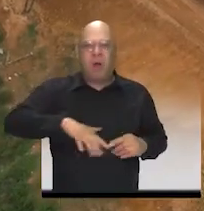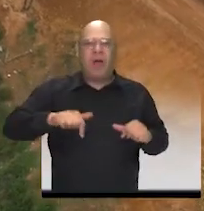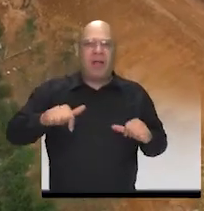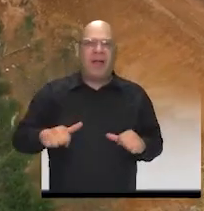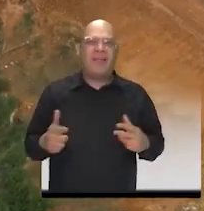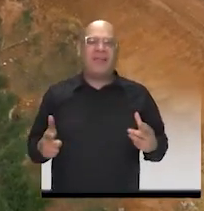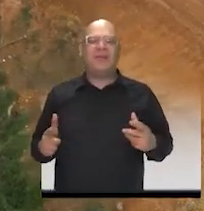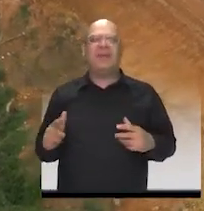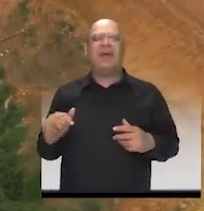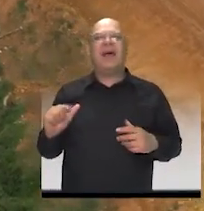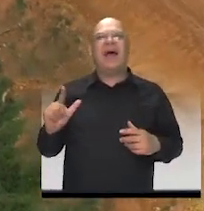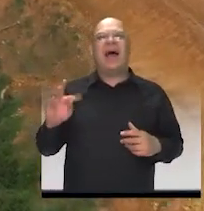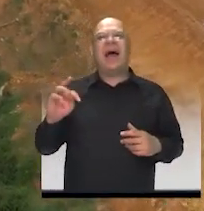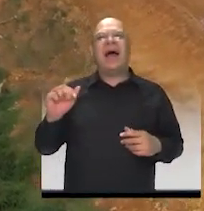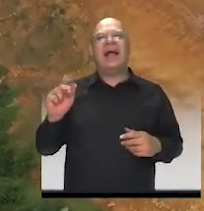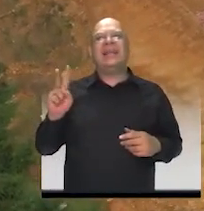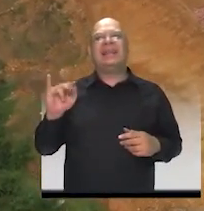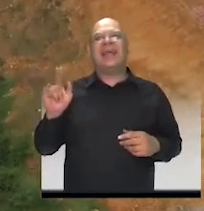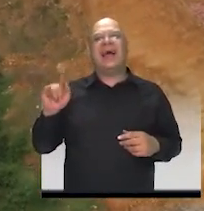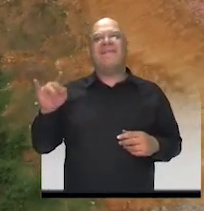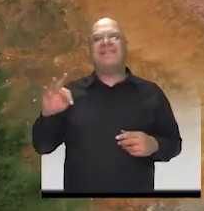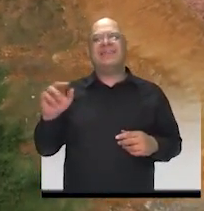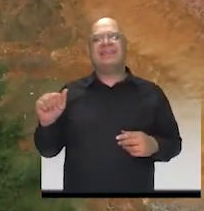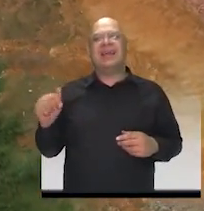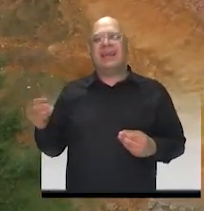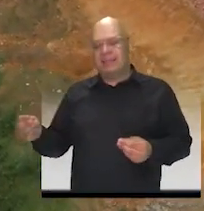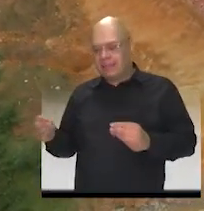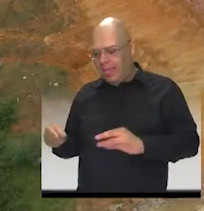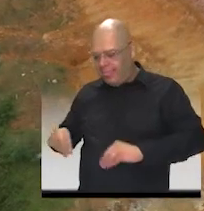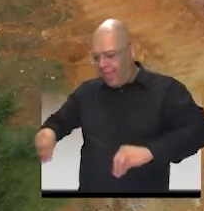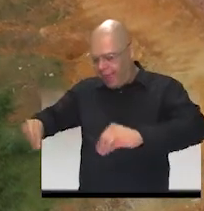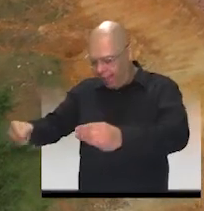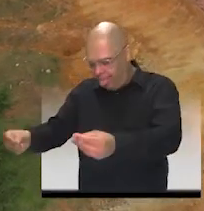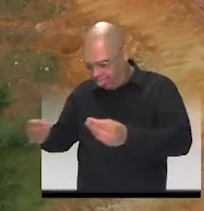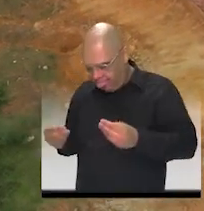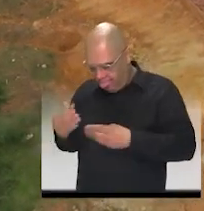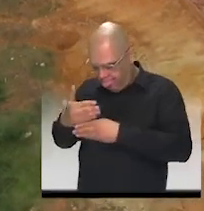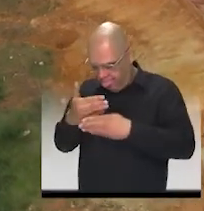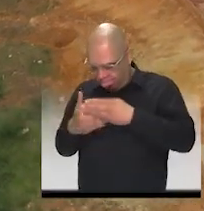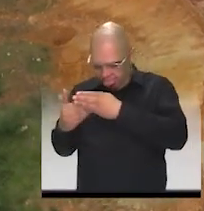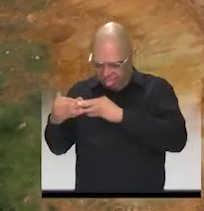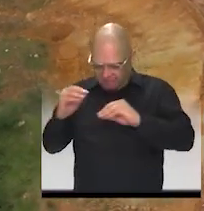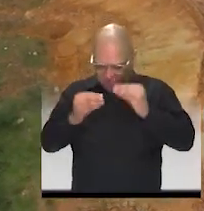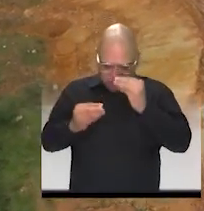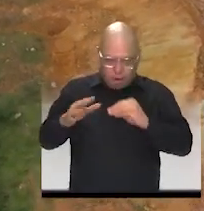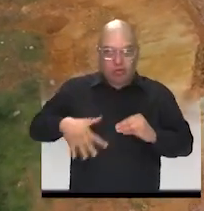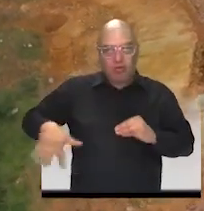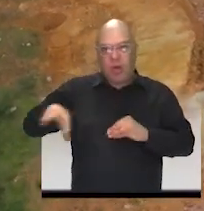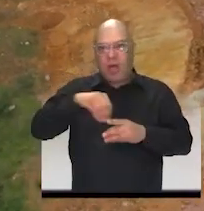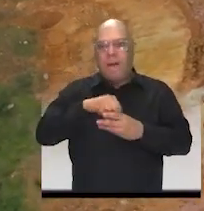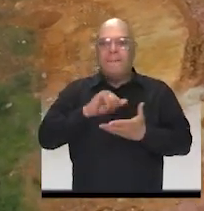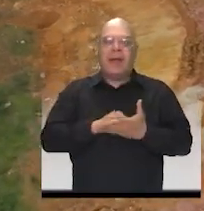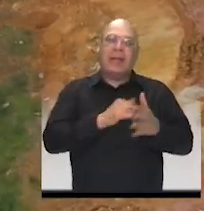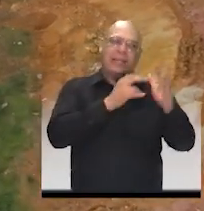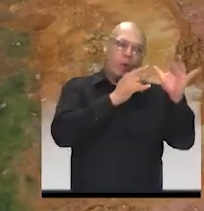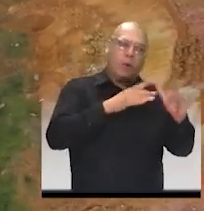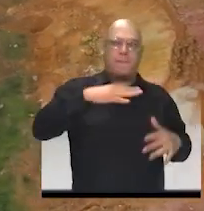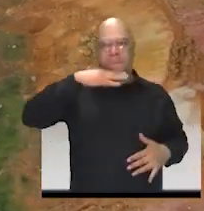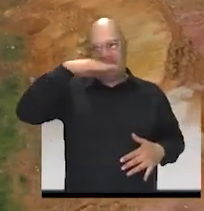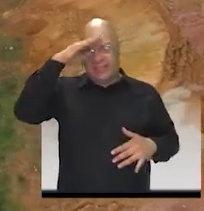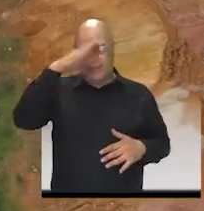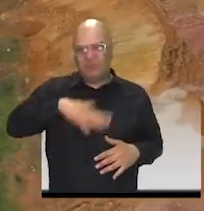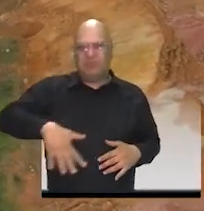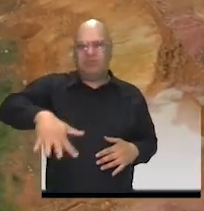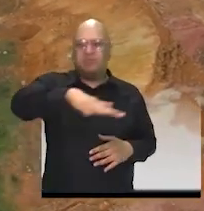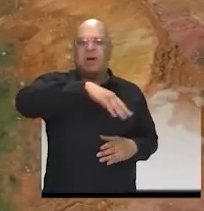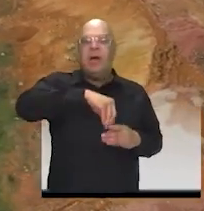Altavista, es el que le ha dado la provisión de ladrillos y tejas a todo el Valle de la Urrá, entre Itagüí y Medellín, específicamente en